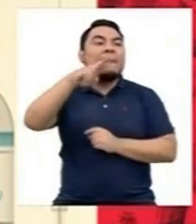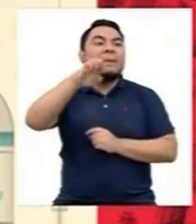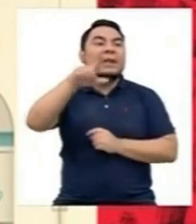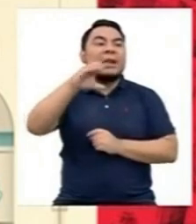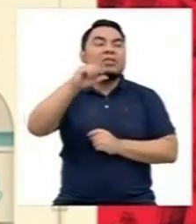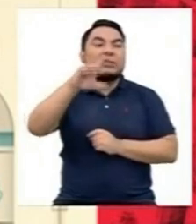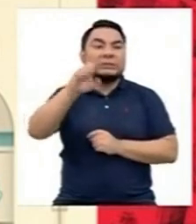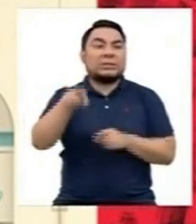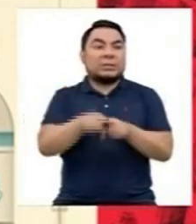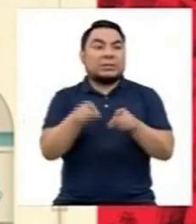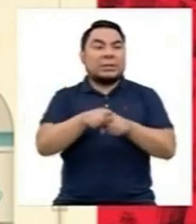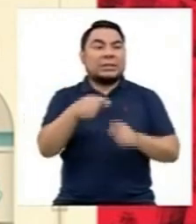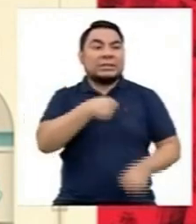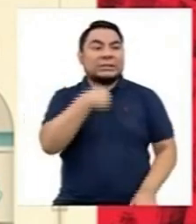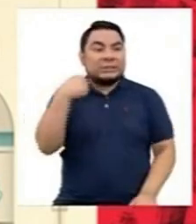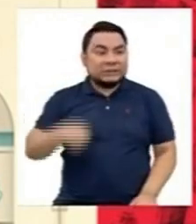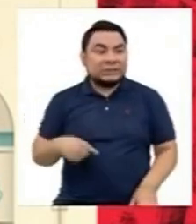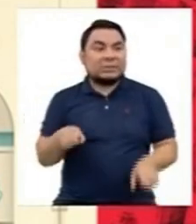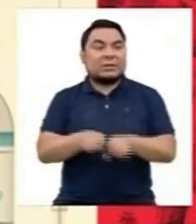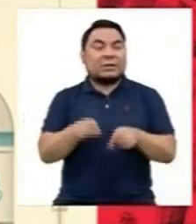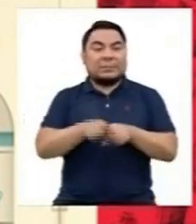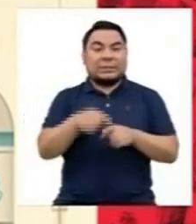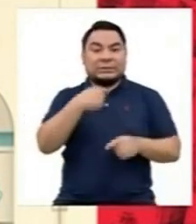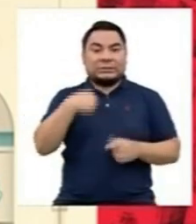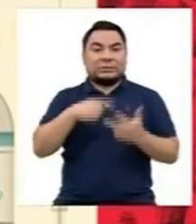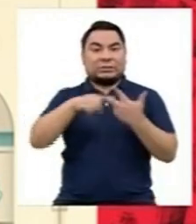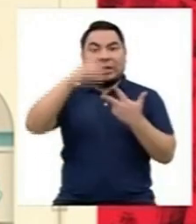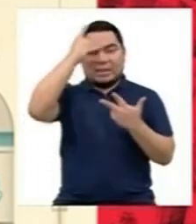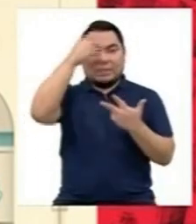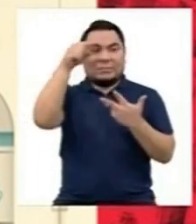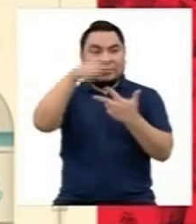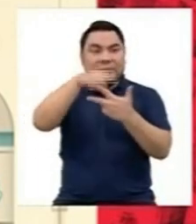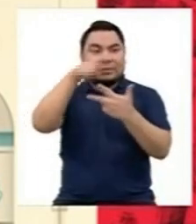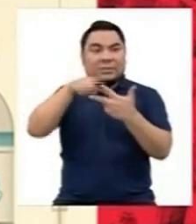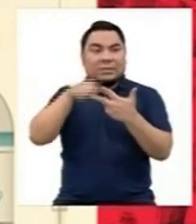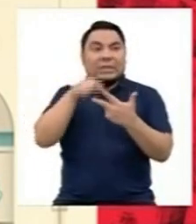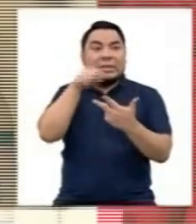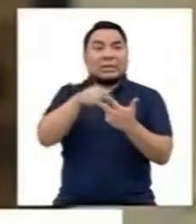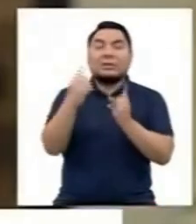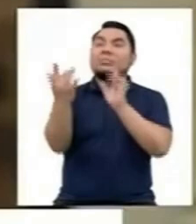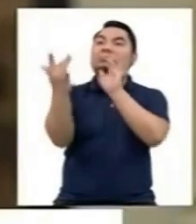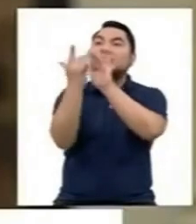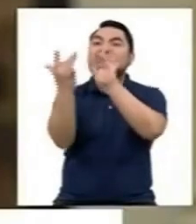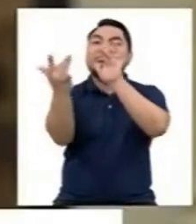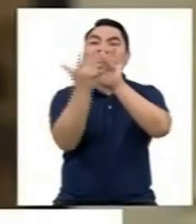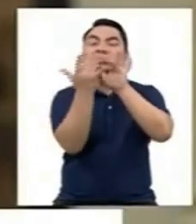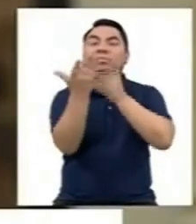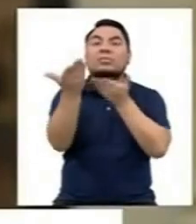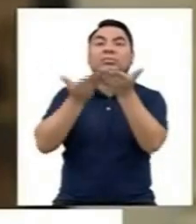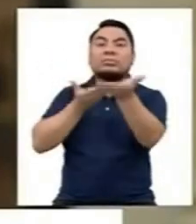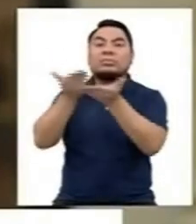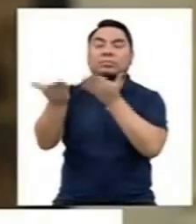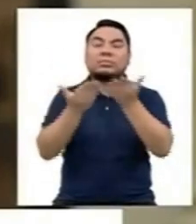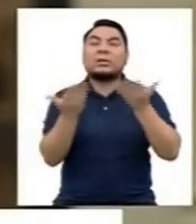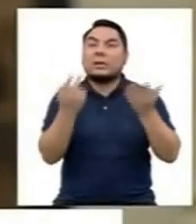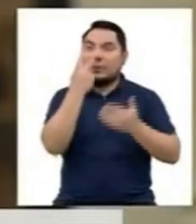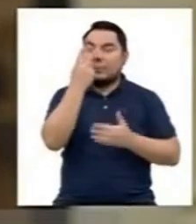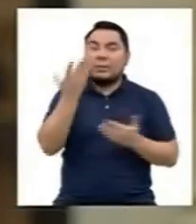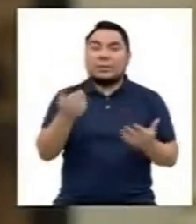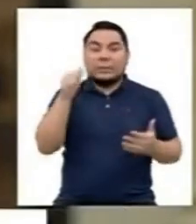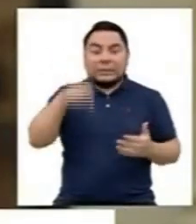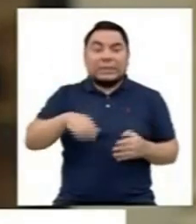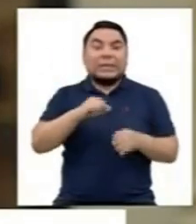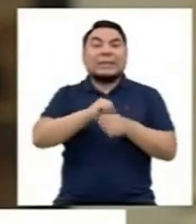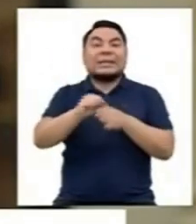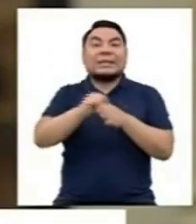en promedio del mes de marzo. Entonces, la población tiene que ser muy consciente que todavía faltan un poco más de 6 meses. Cabe